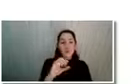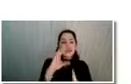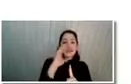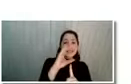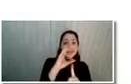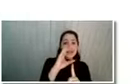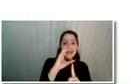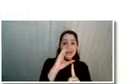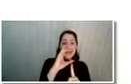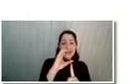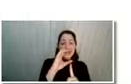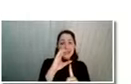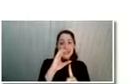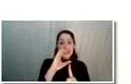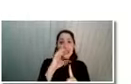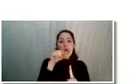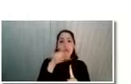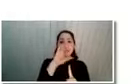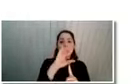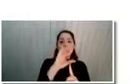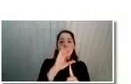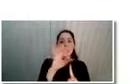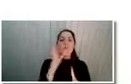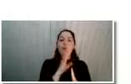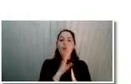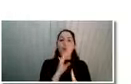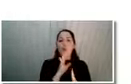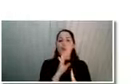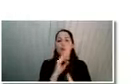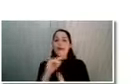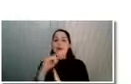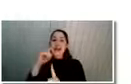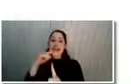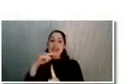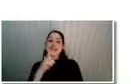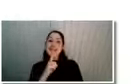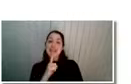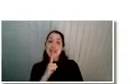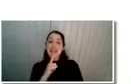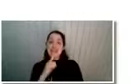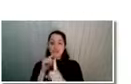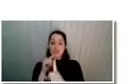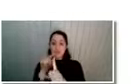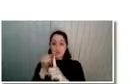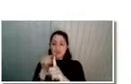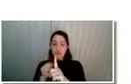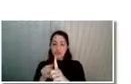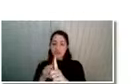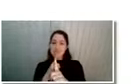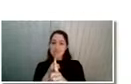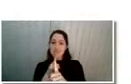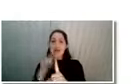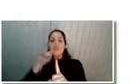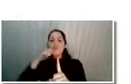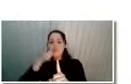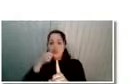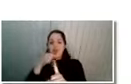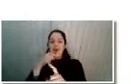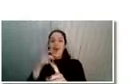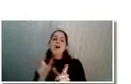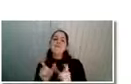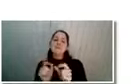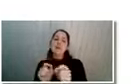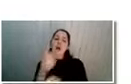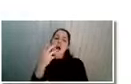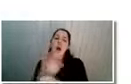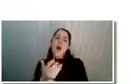banda, es porque que la muestra, que la saliva, por ejemplo, contenía proteínas del virus, y por lo tanto debe cambiar de